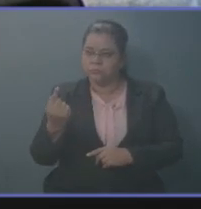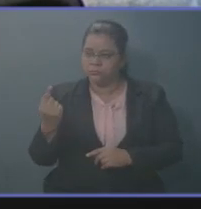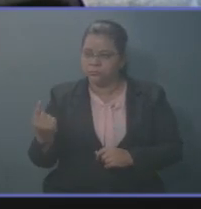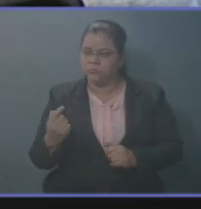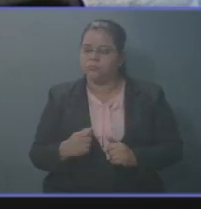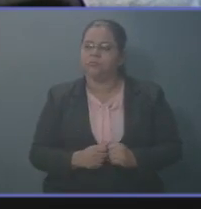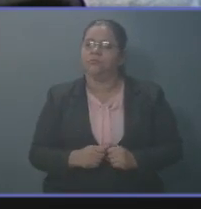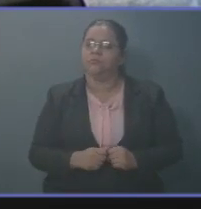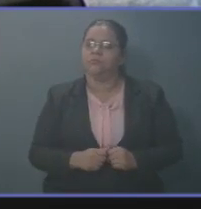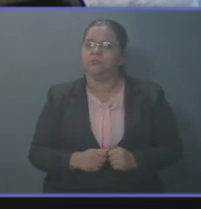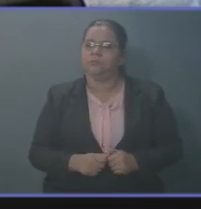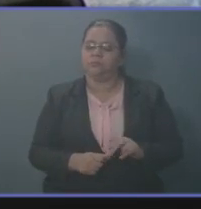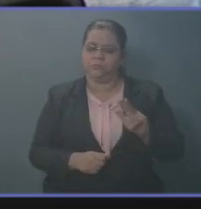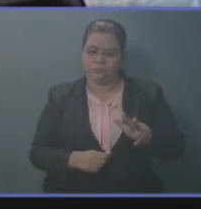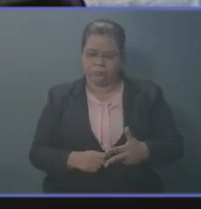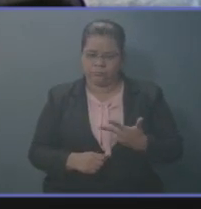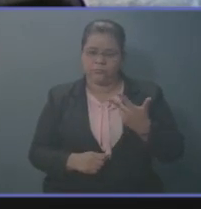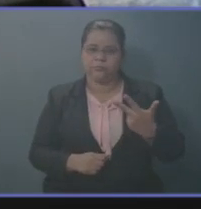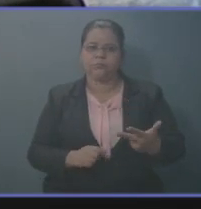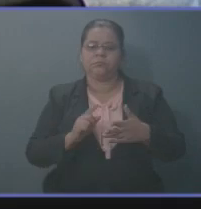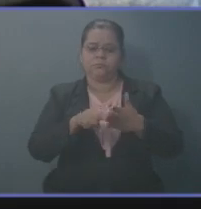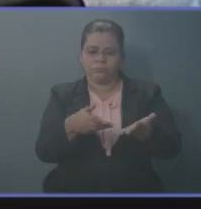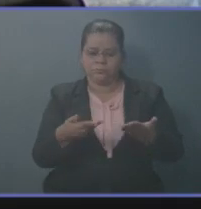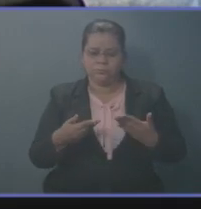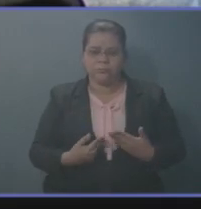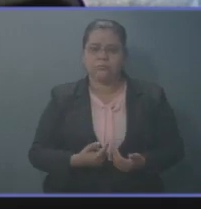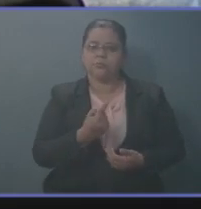a cuarentena. 3. Derechos de los